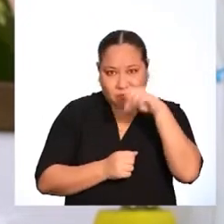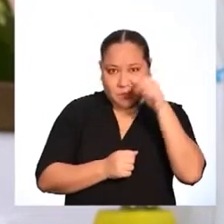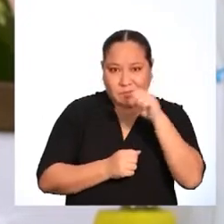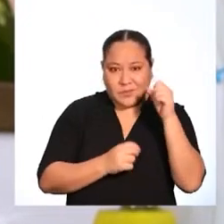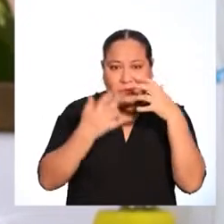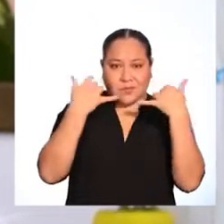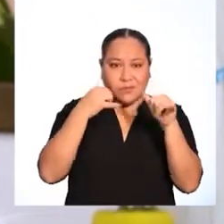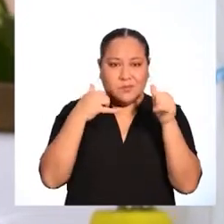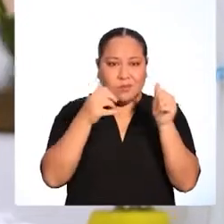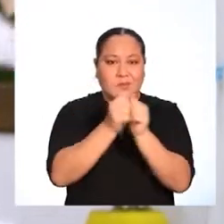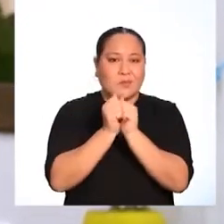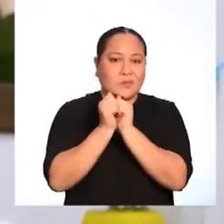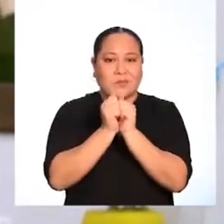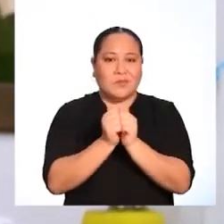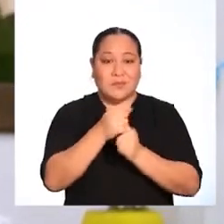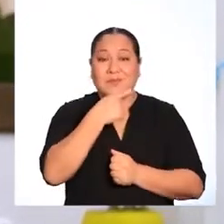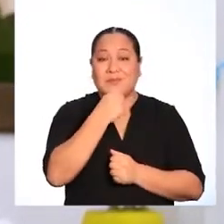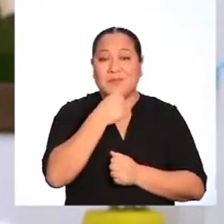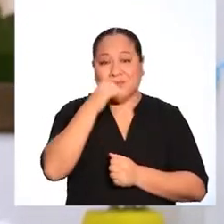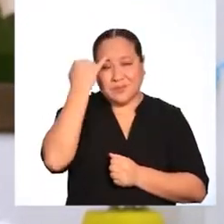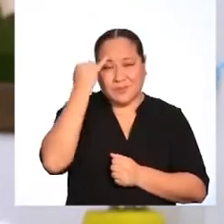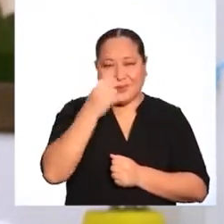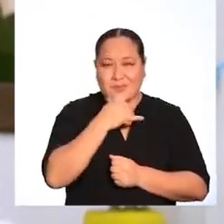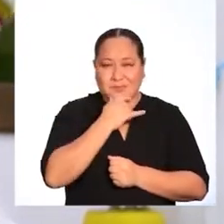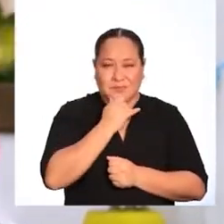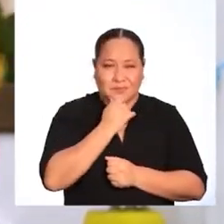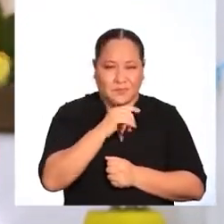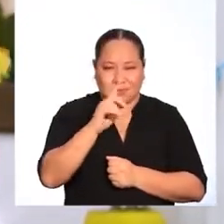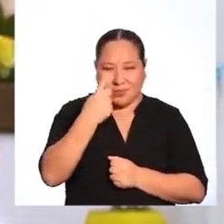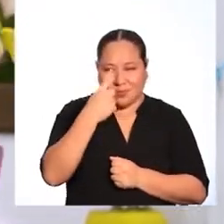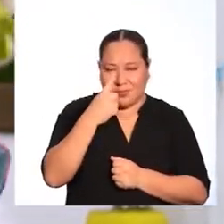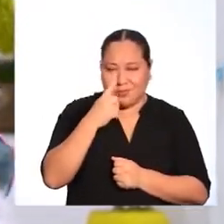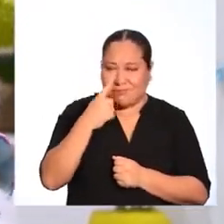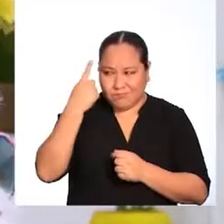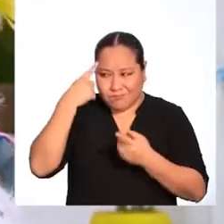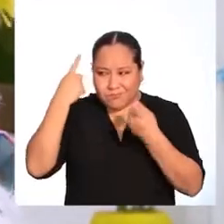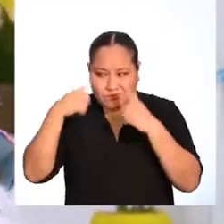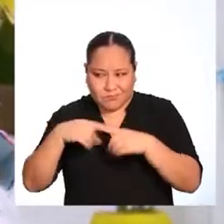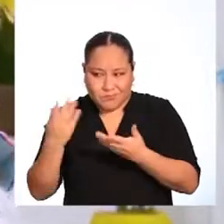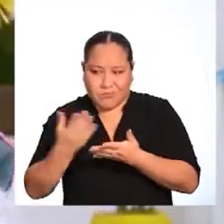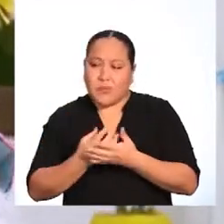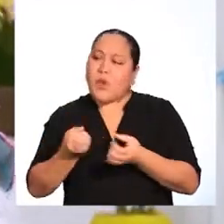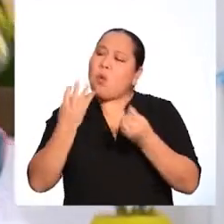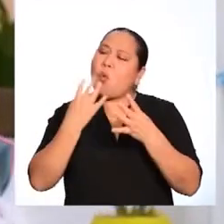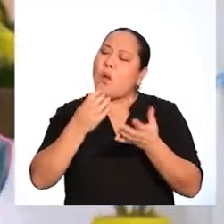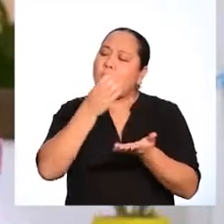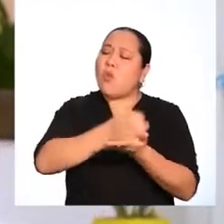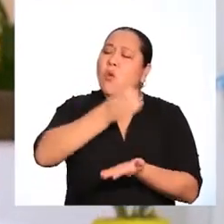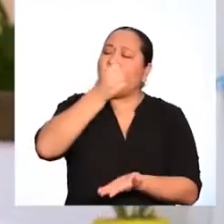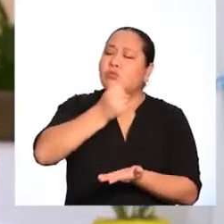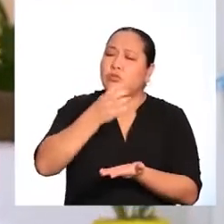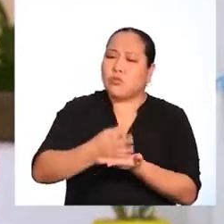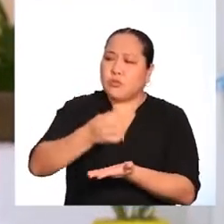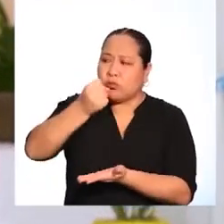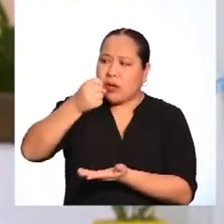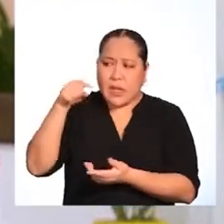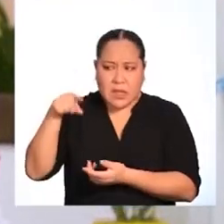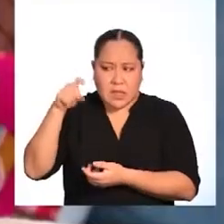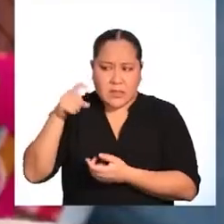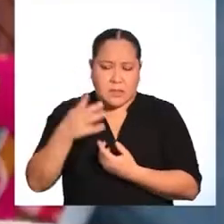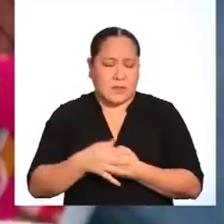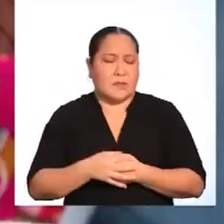sí claro que sí vamos a jugar juntos me encanta la idea a ver primero pongámonos de acuerdo cuántas botellas necesitamos